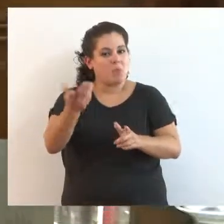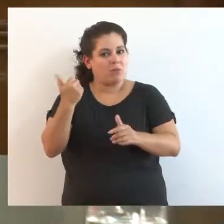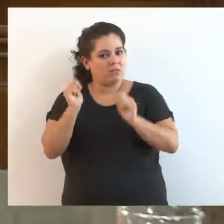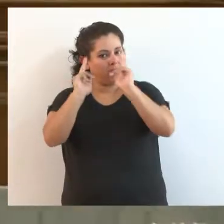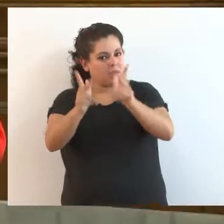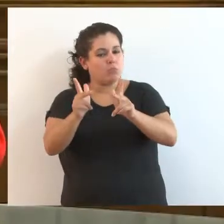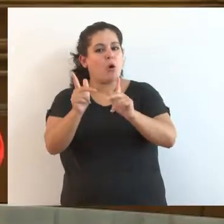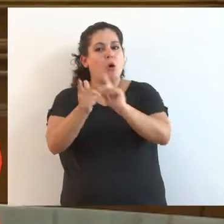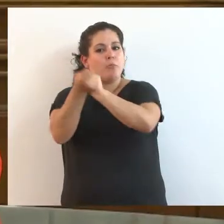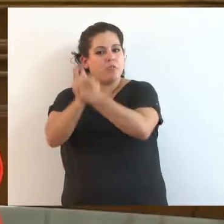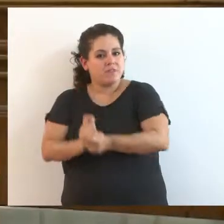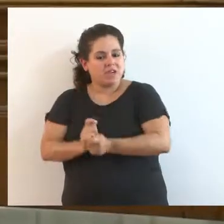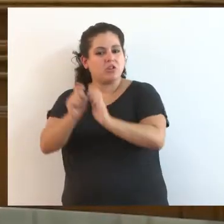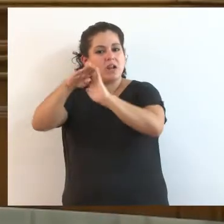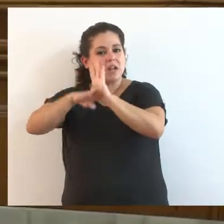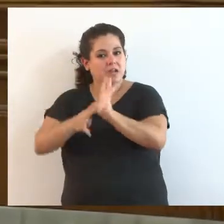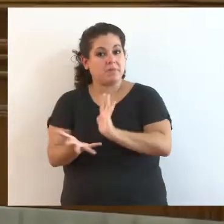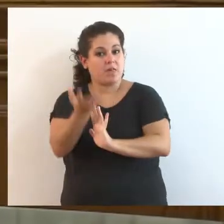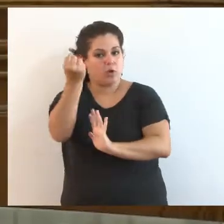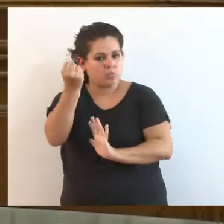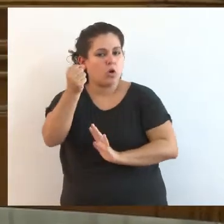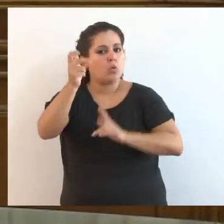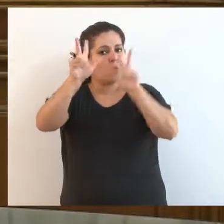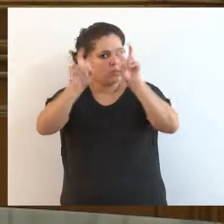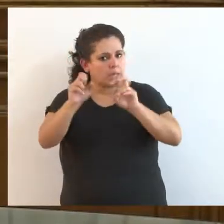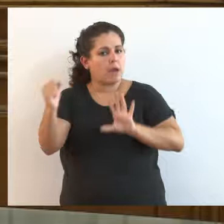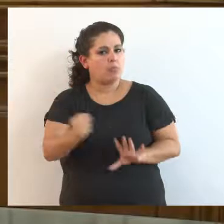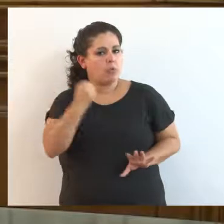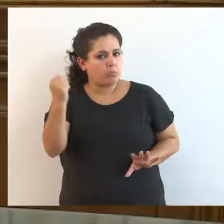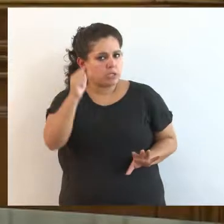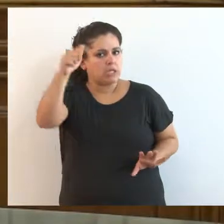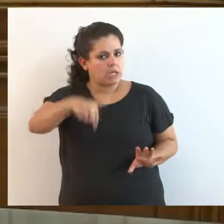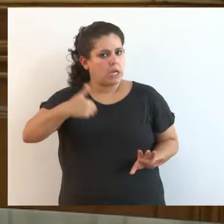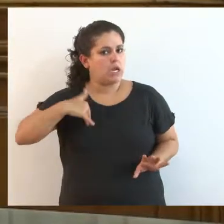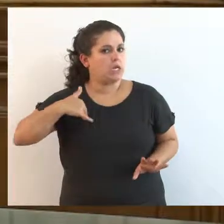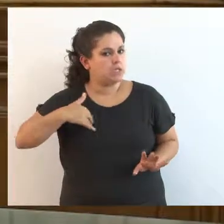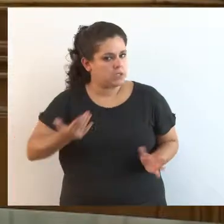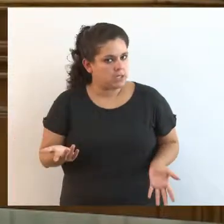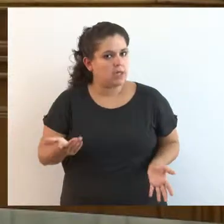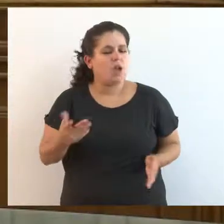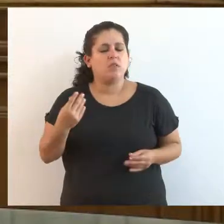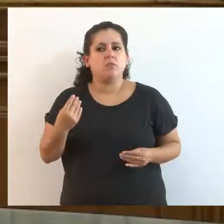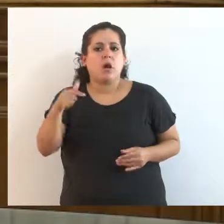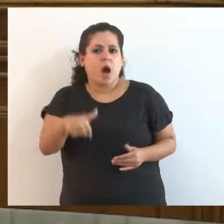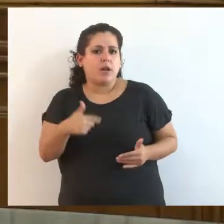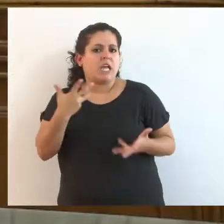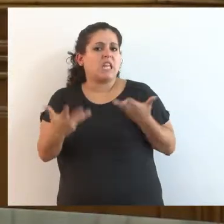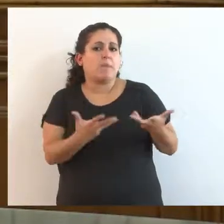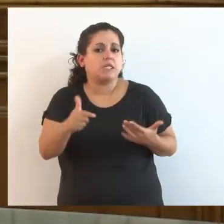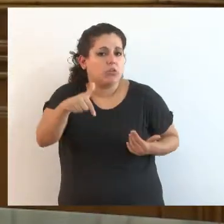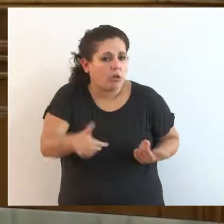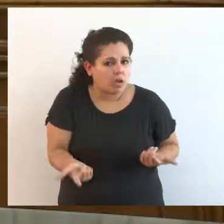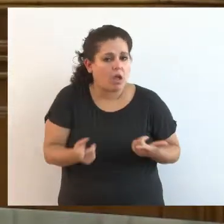Con lo prometido, modificaciones al régimen de adopción, un tema importante en la Argentina. ¿Qué es lo que nos